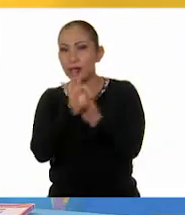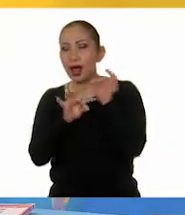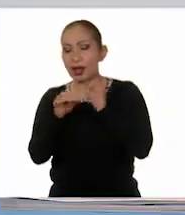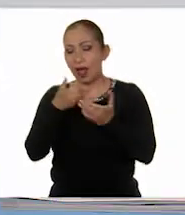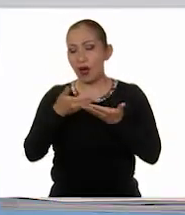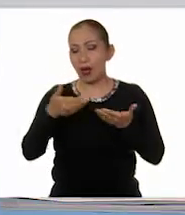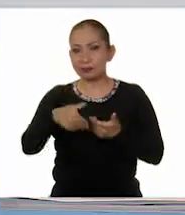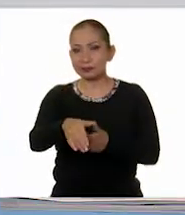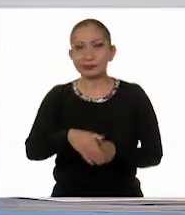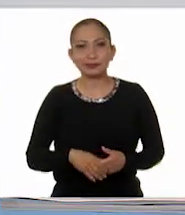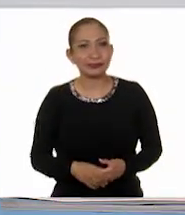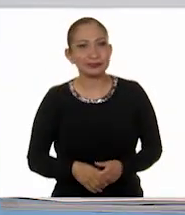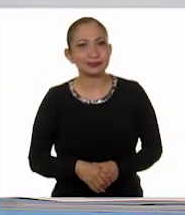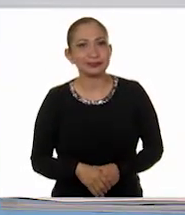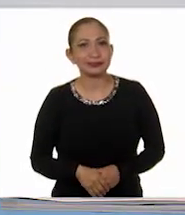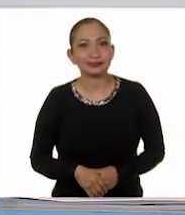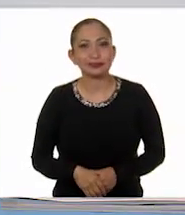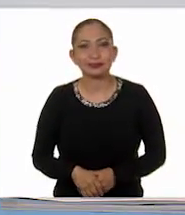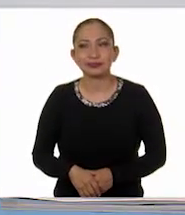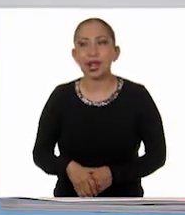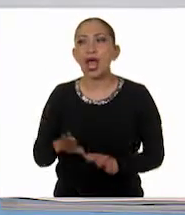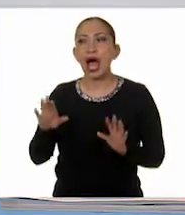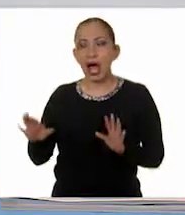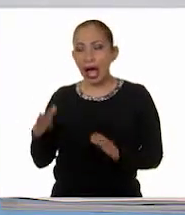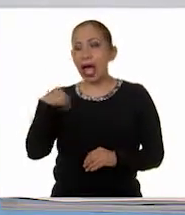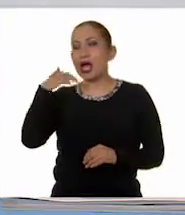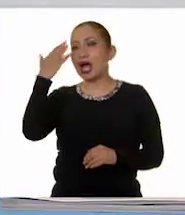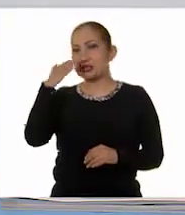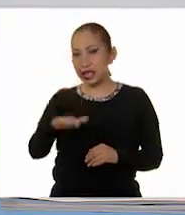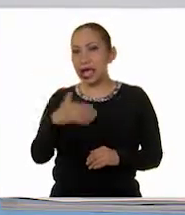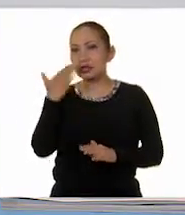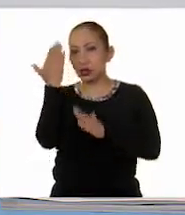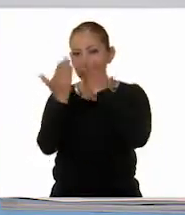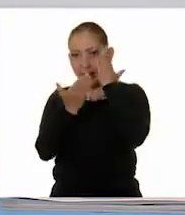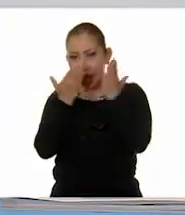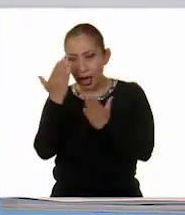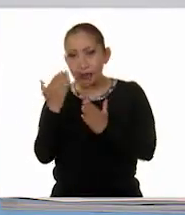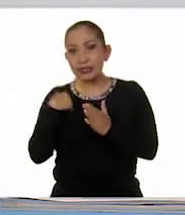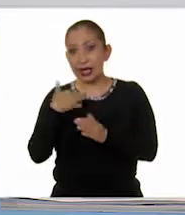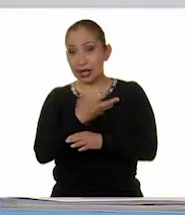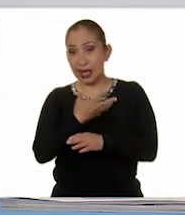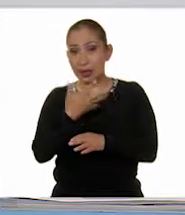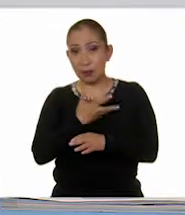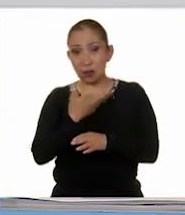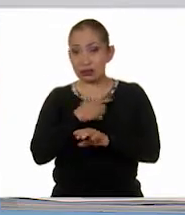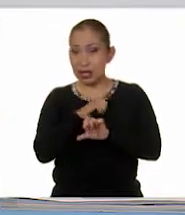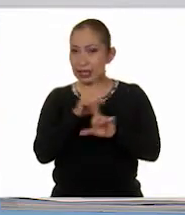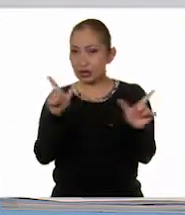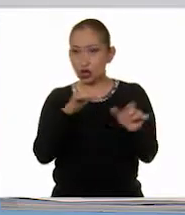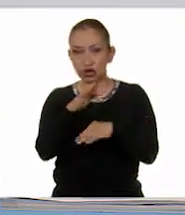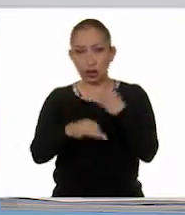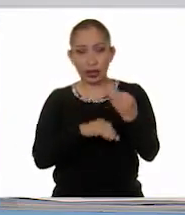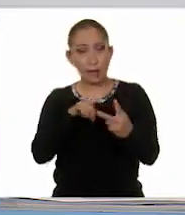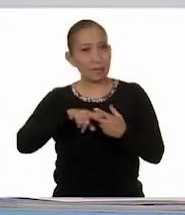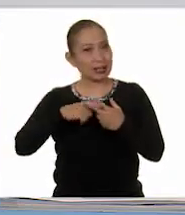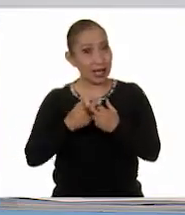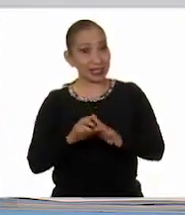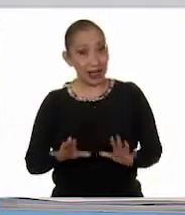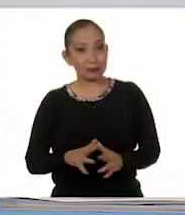hoy. Oh, entonces ya sabemos lo que vamos a estudiar. Ya tenemos los materiales listos. ¡Ya podemos